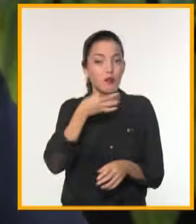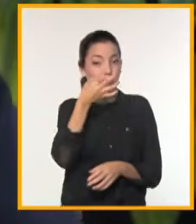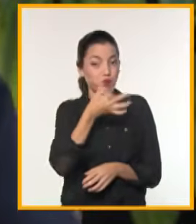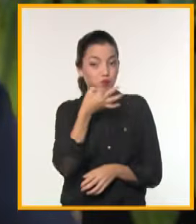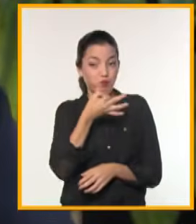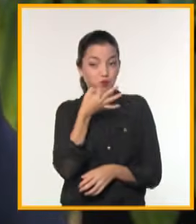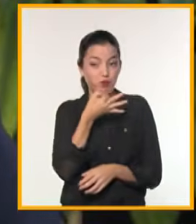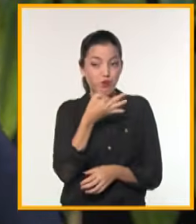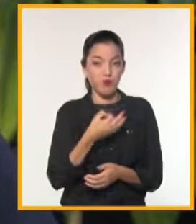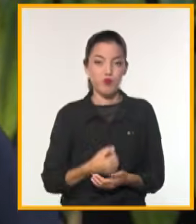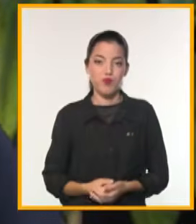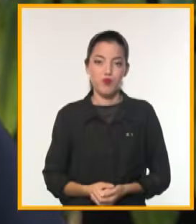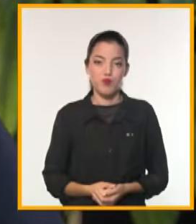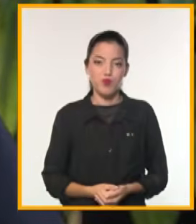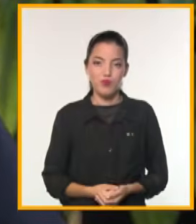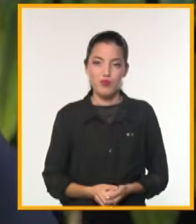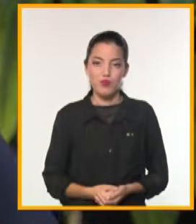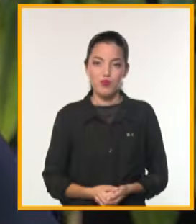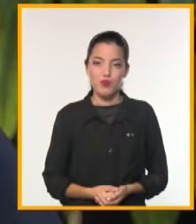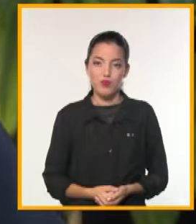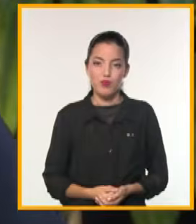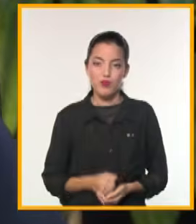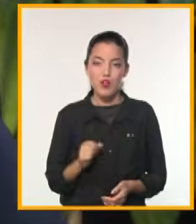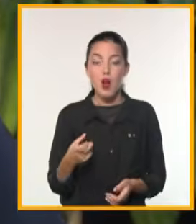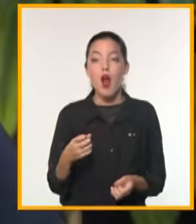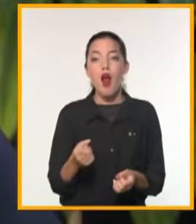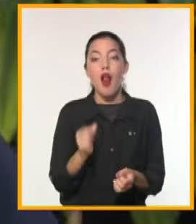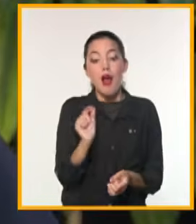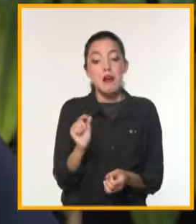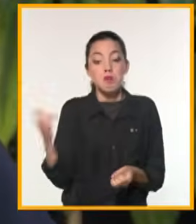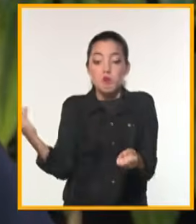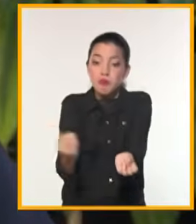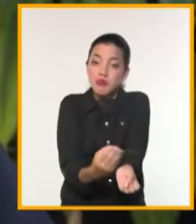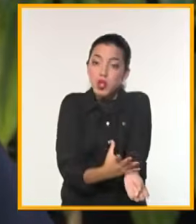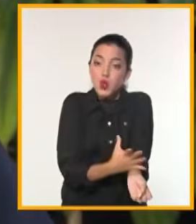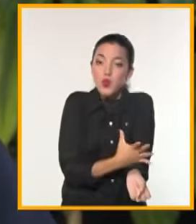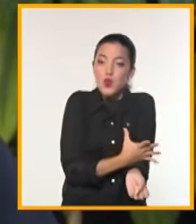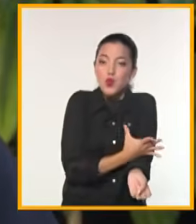¿no?, se emociona, ¿no?, porque